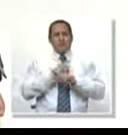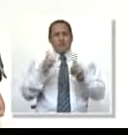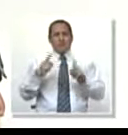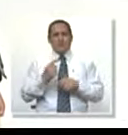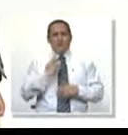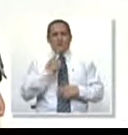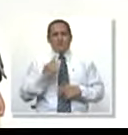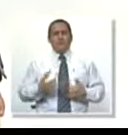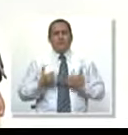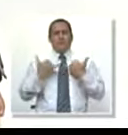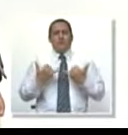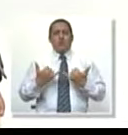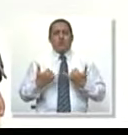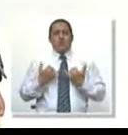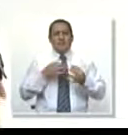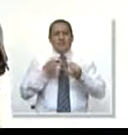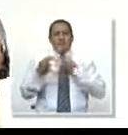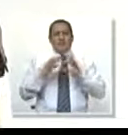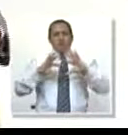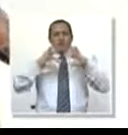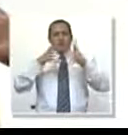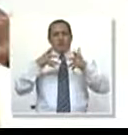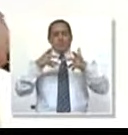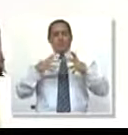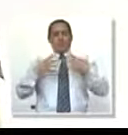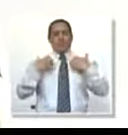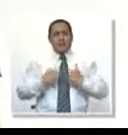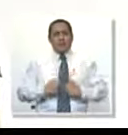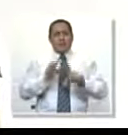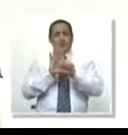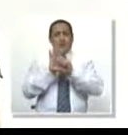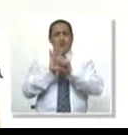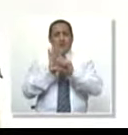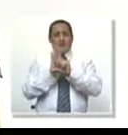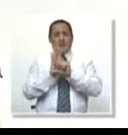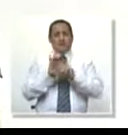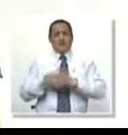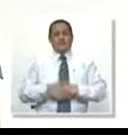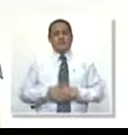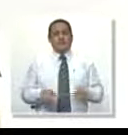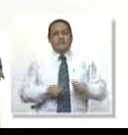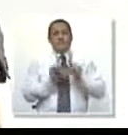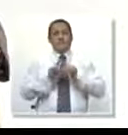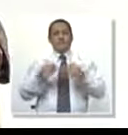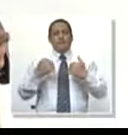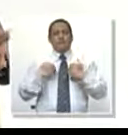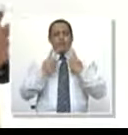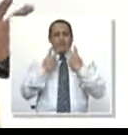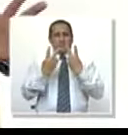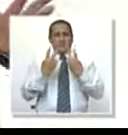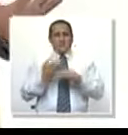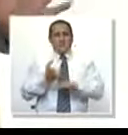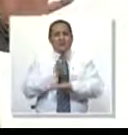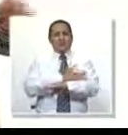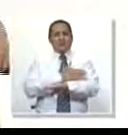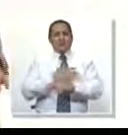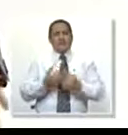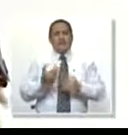estamos hoy digamos en un mundo jurídico que pertenecía Pues